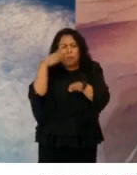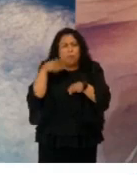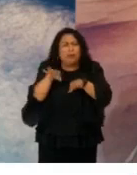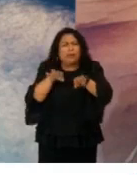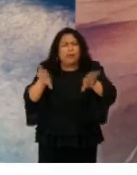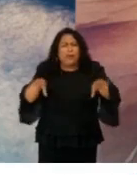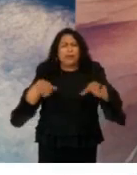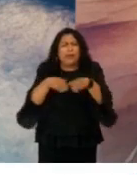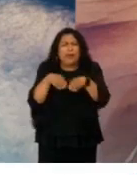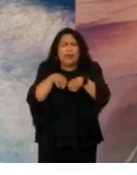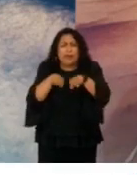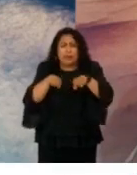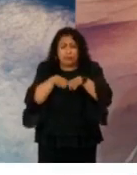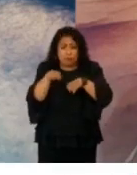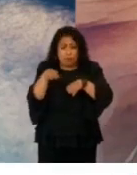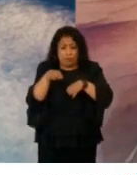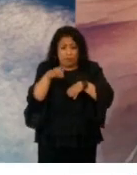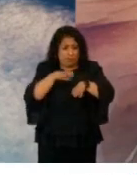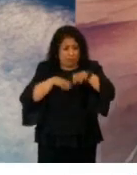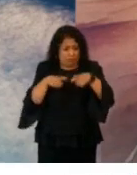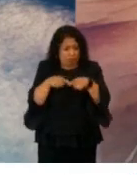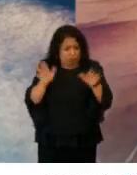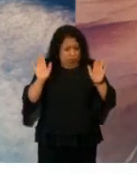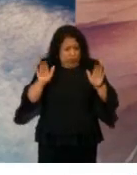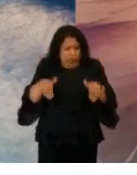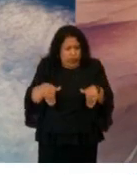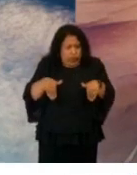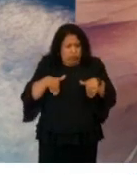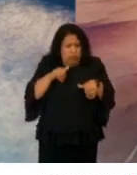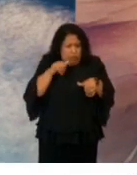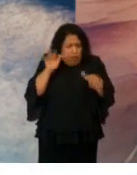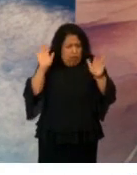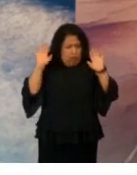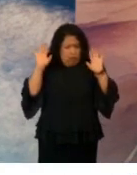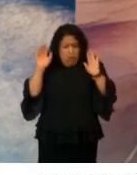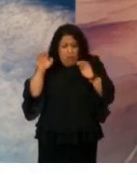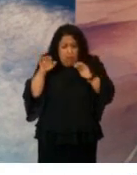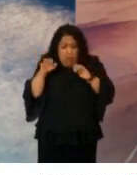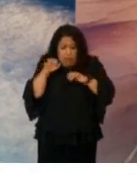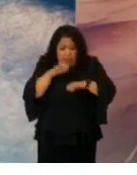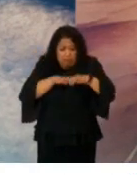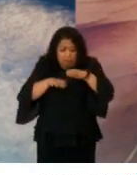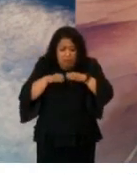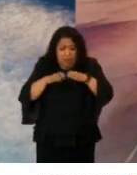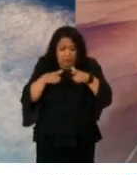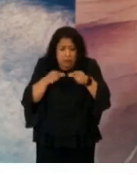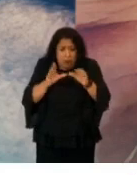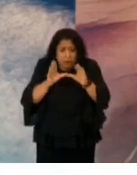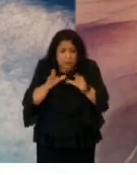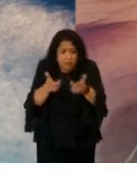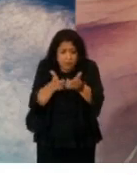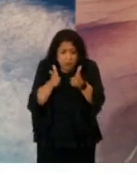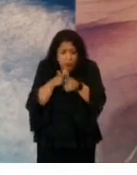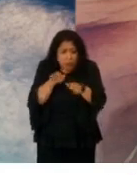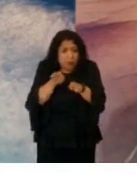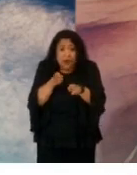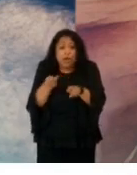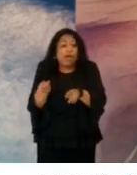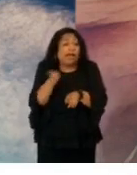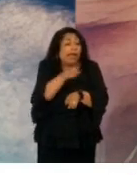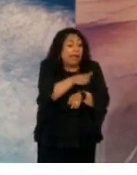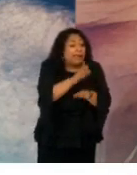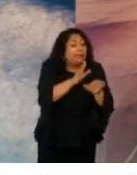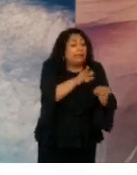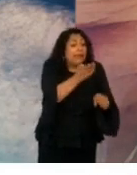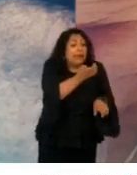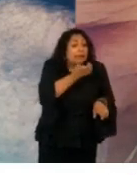Y él dice, la empresa japonesa no hace nada, porque la empresa japonesa no enseña a trabajar en grupo. La que enseña a trabajar en